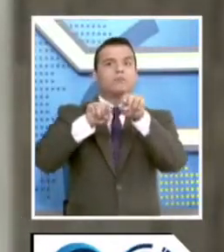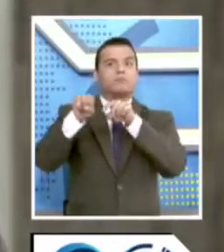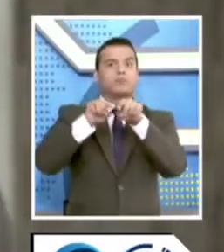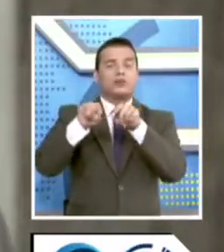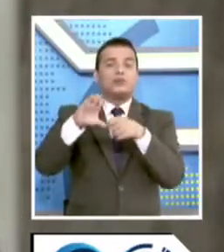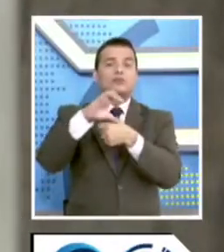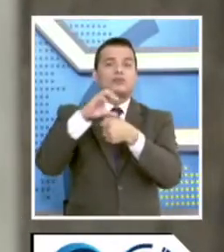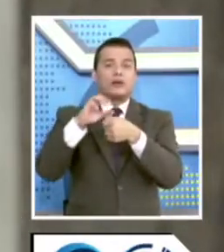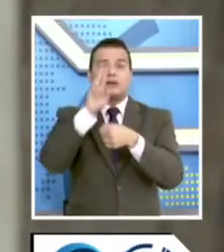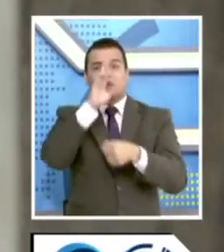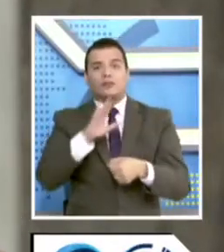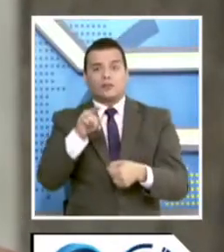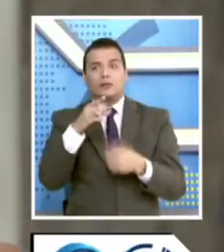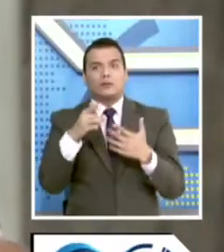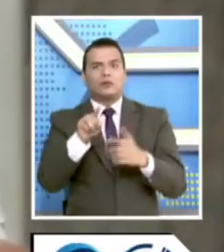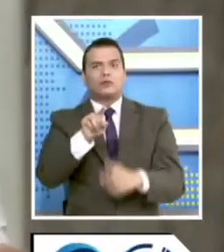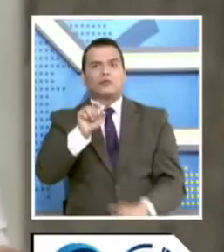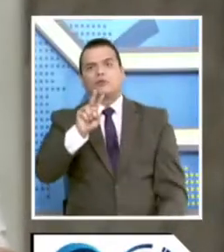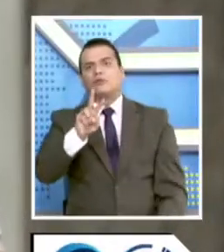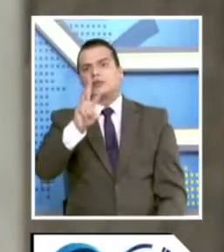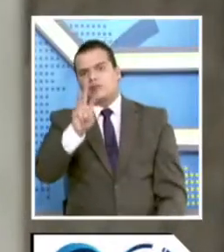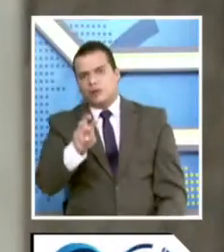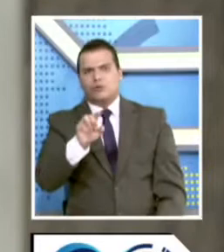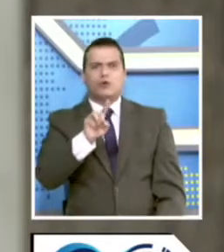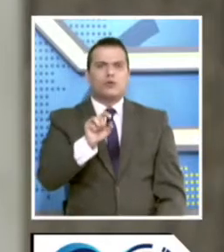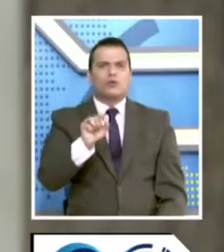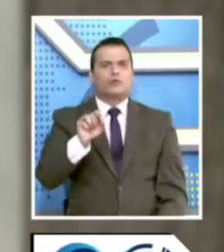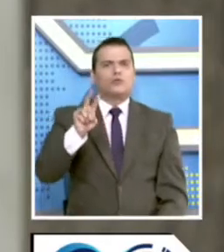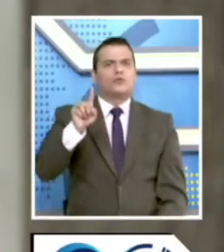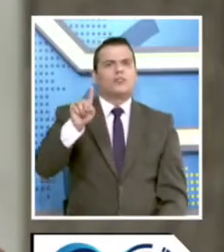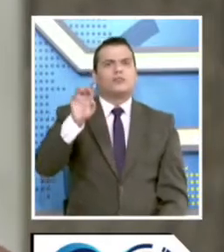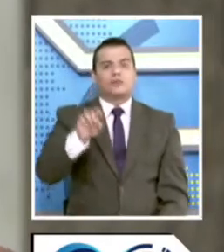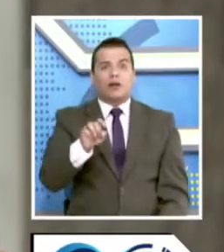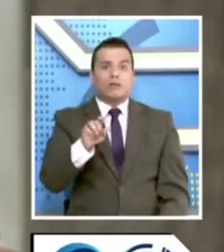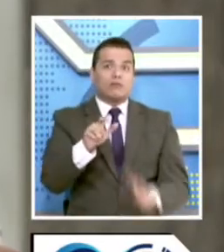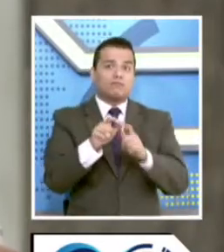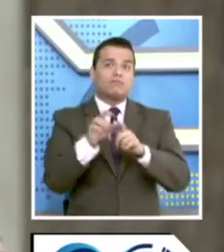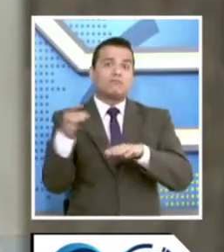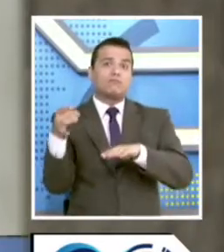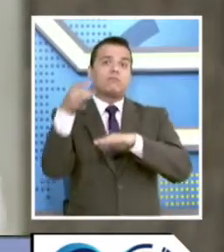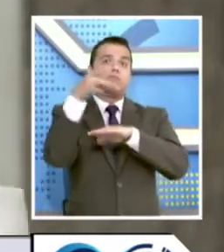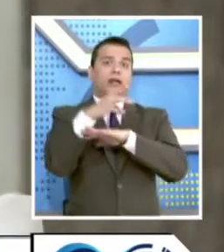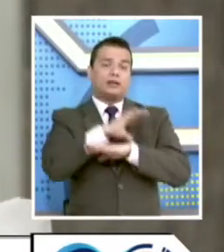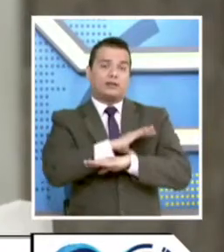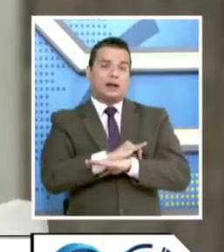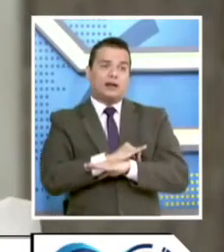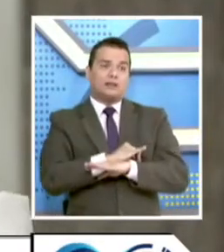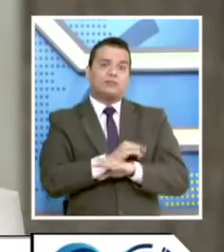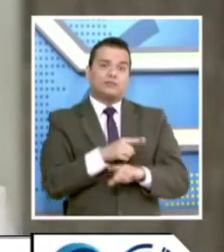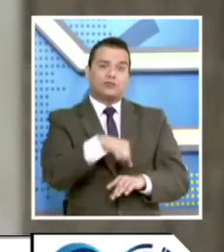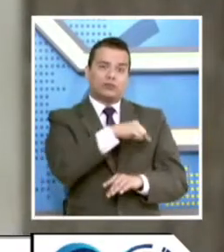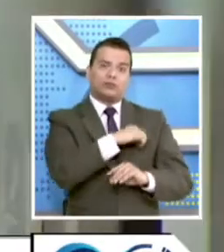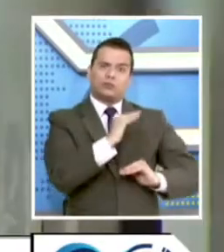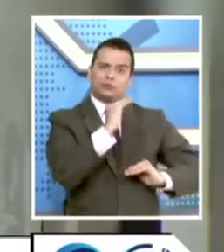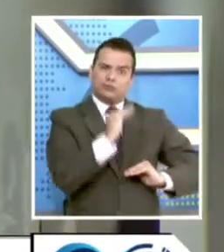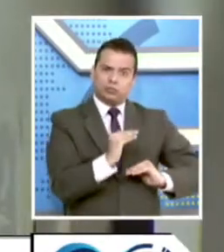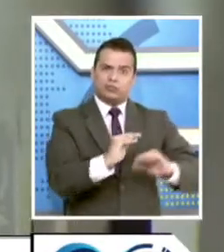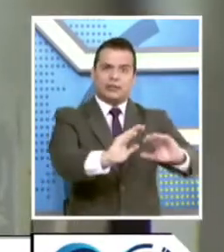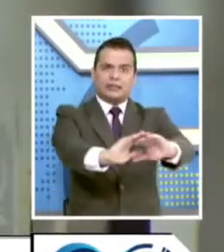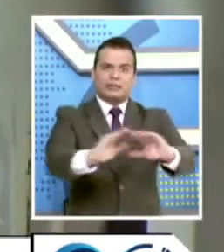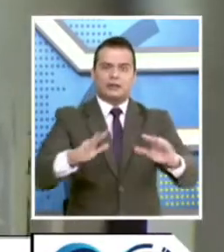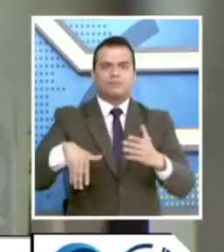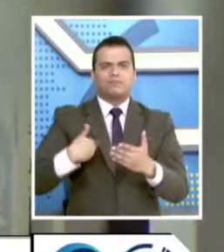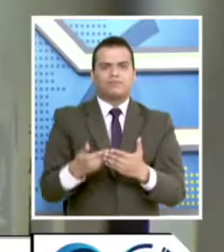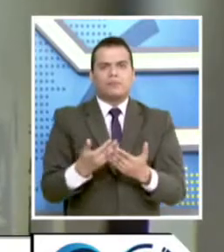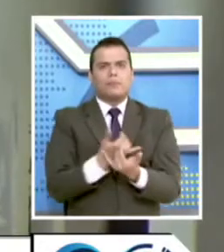país está en 1.28, en 1.19, o sea, por encima de lo que tenemos en la ciudad de Cali. Hasta la fecha